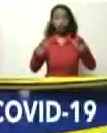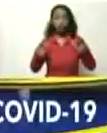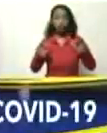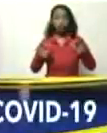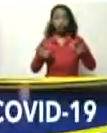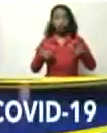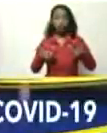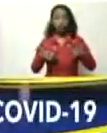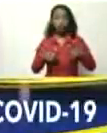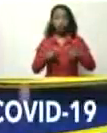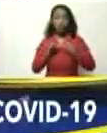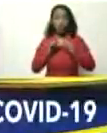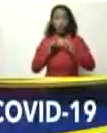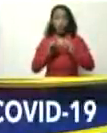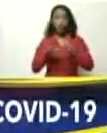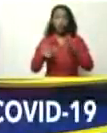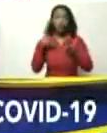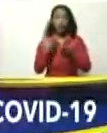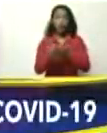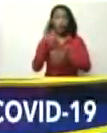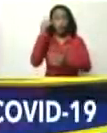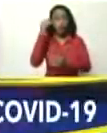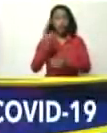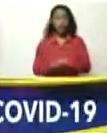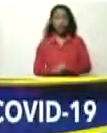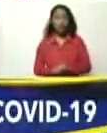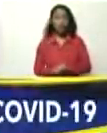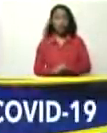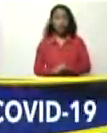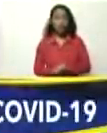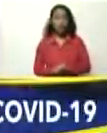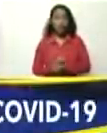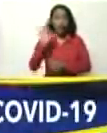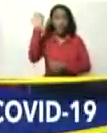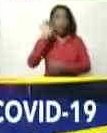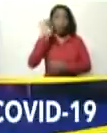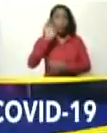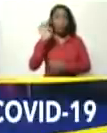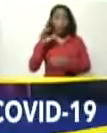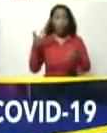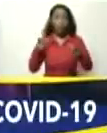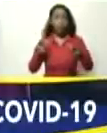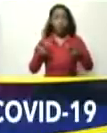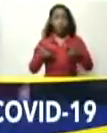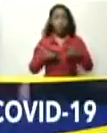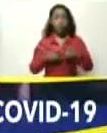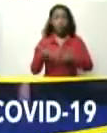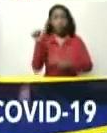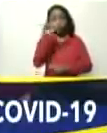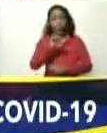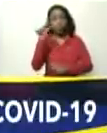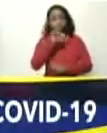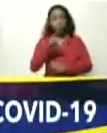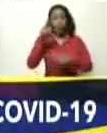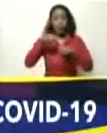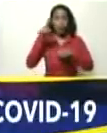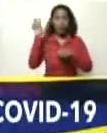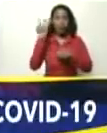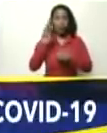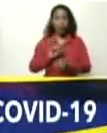se mantiene hasta la fecha. La tasa de incidencia semanal en